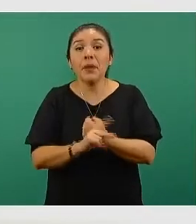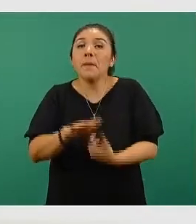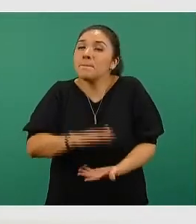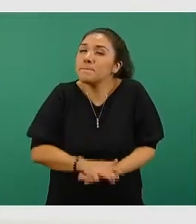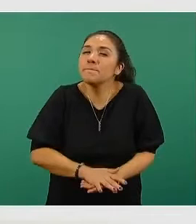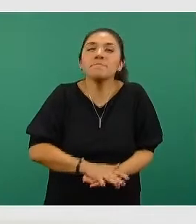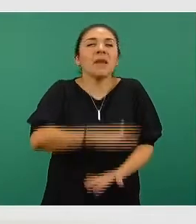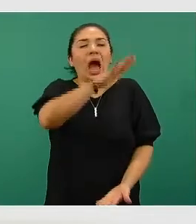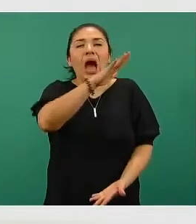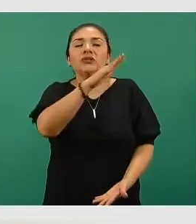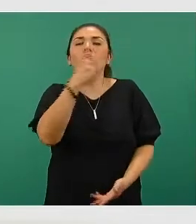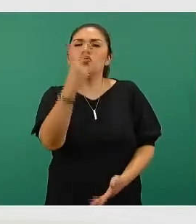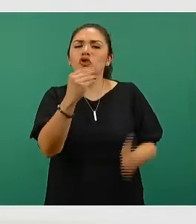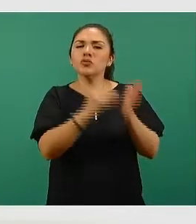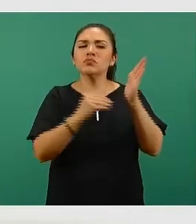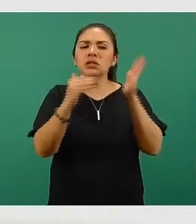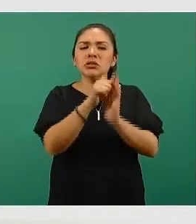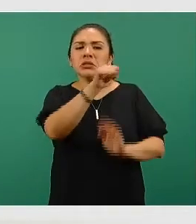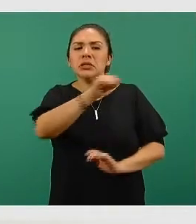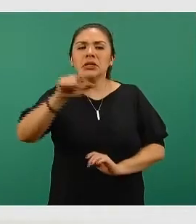gran mayoría,